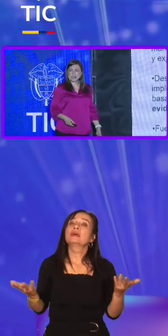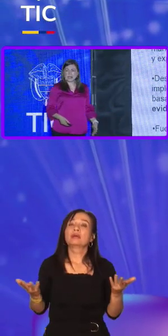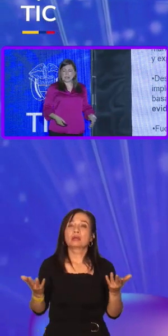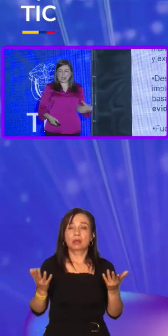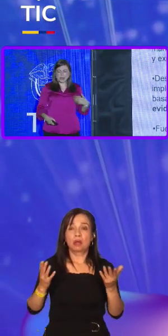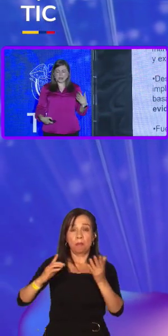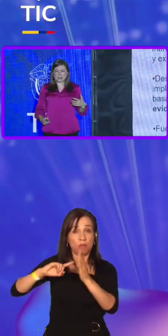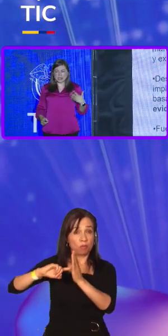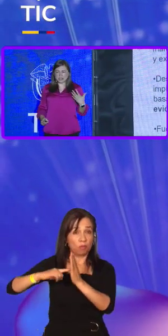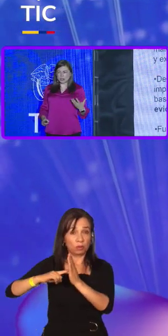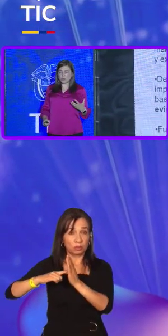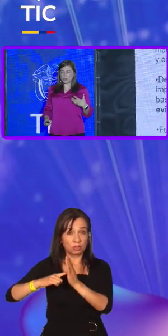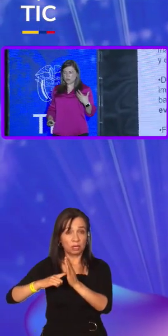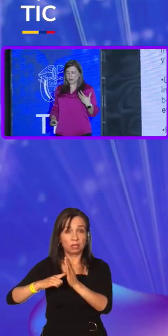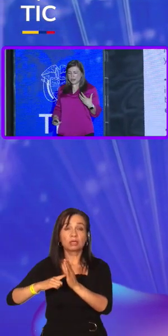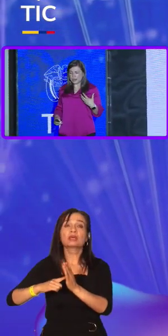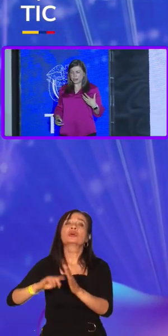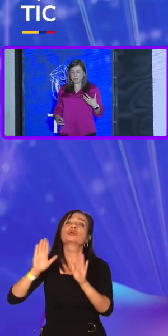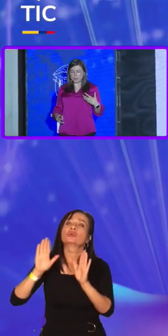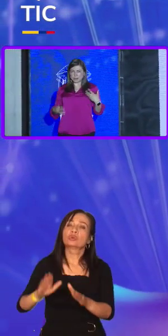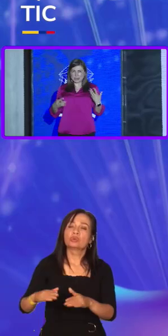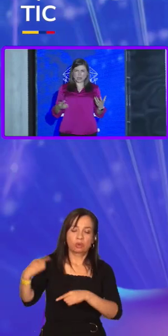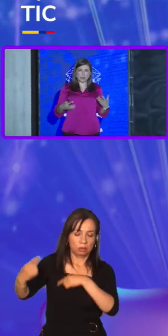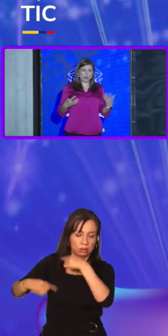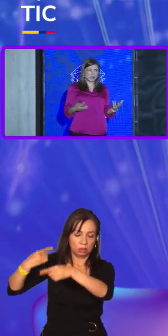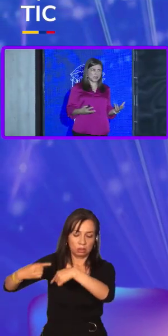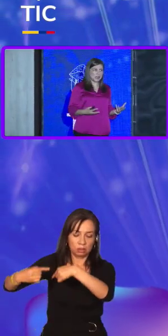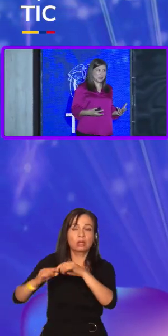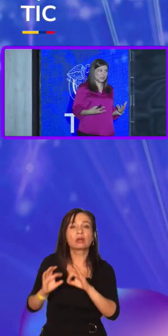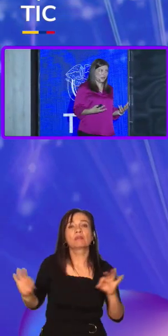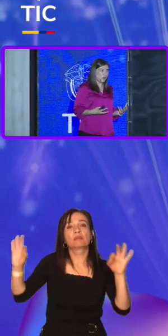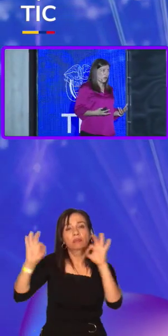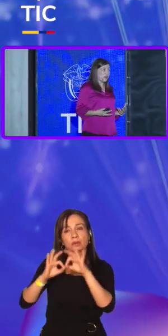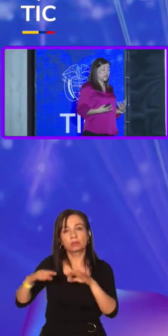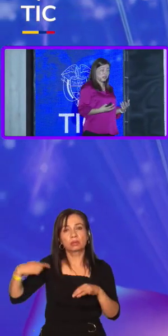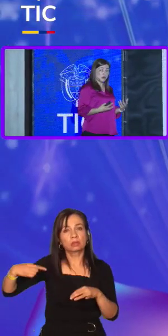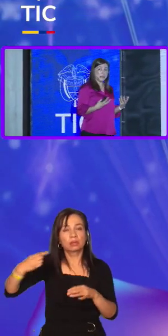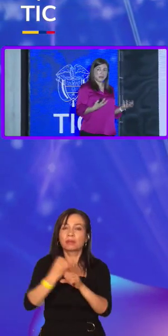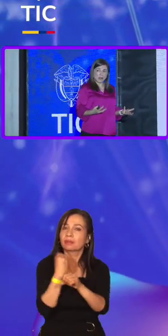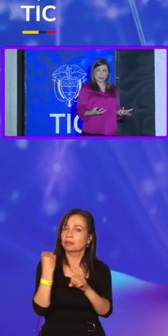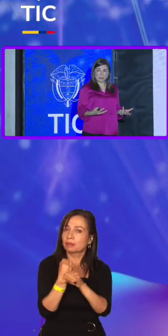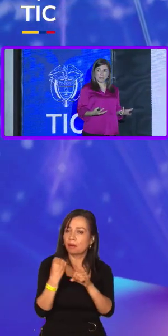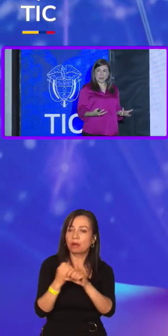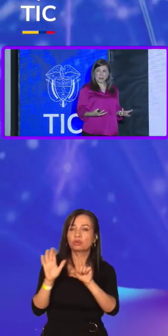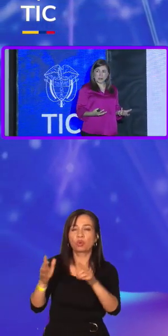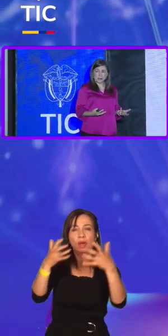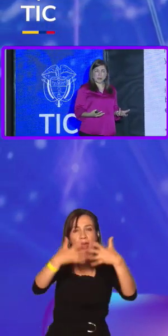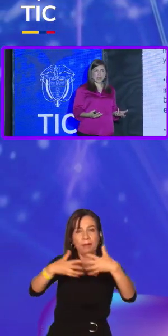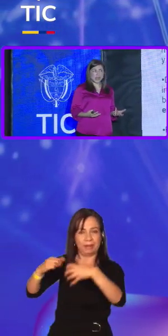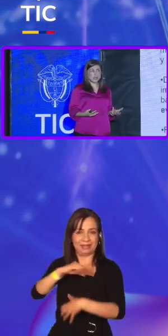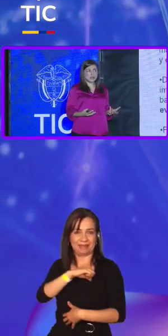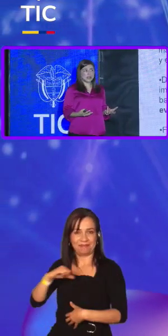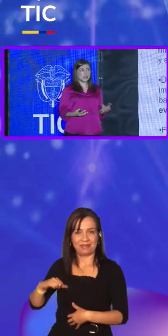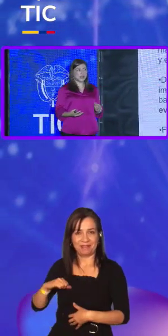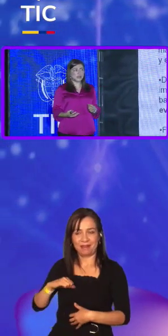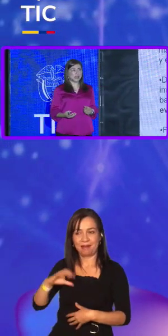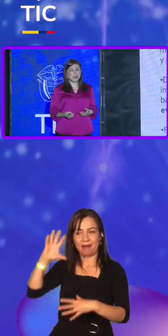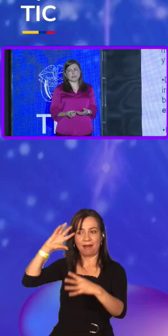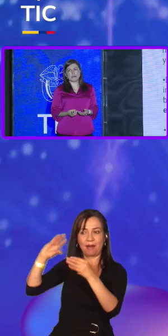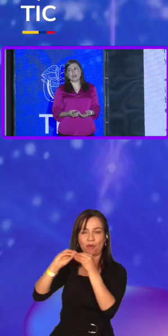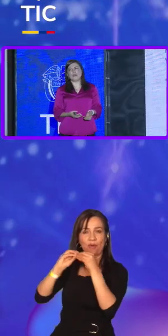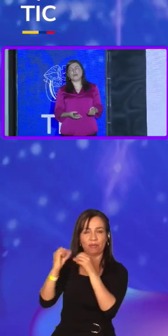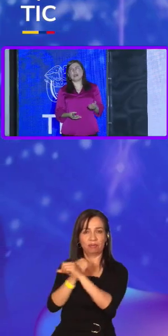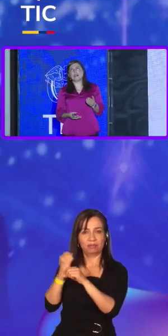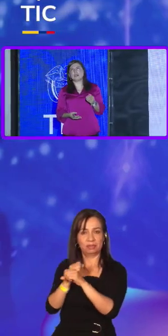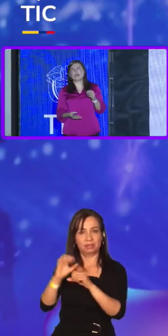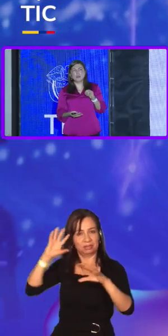también en el caso de Buenos Aires hay una tradición muy importante, muy consolidada de trabajo con el sector privado, porque ellos